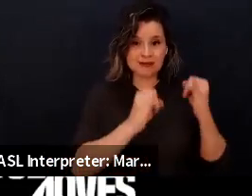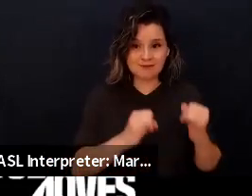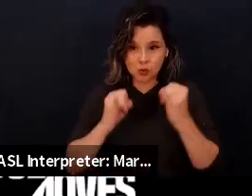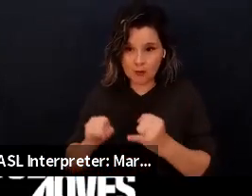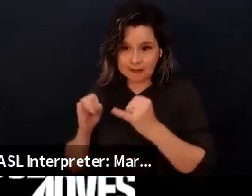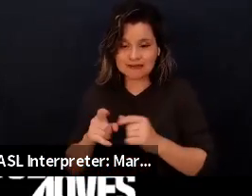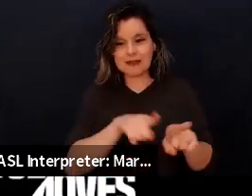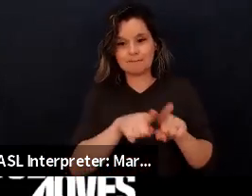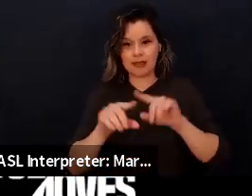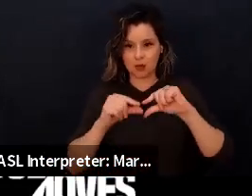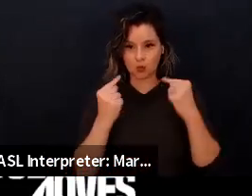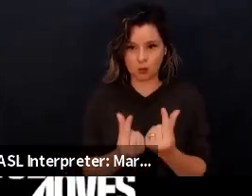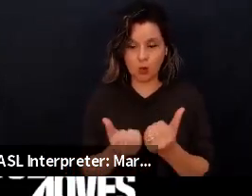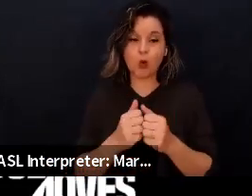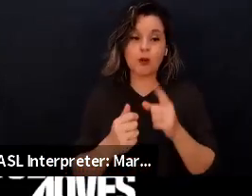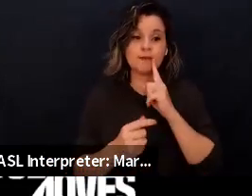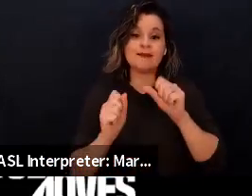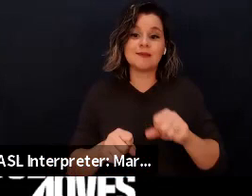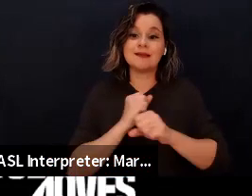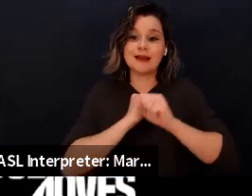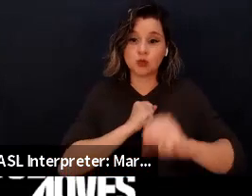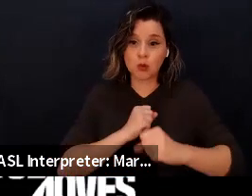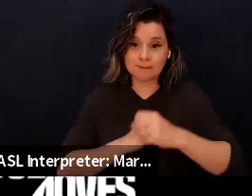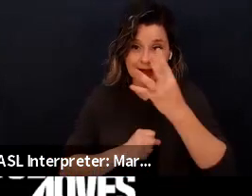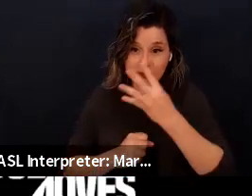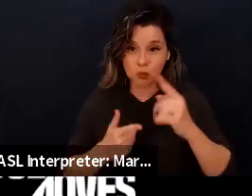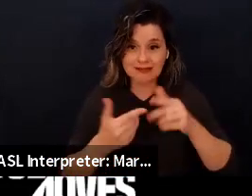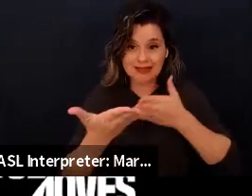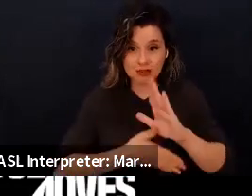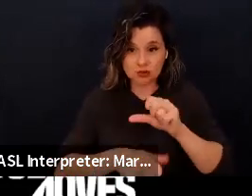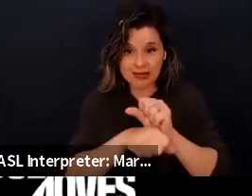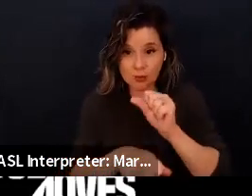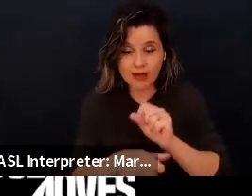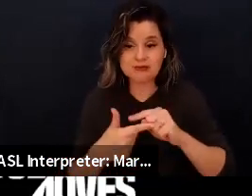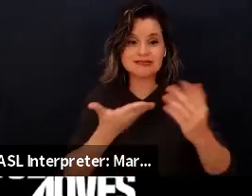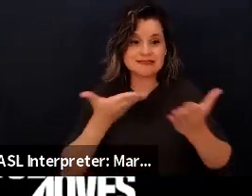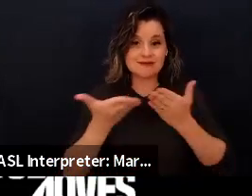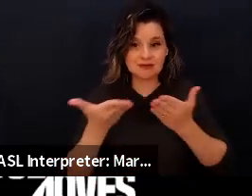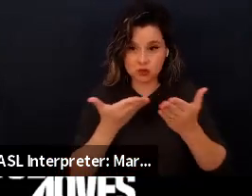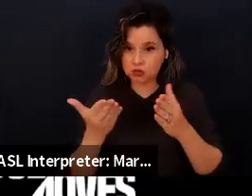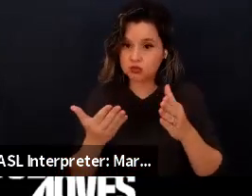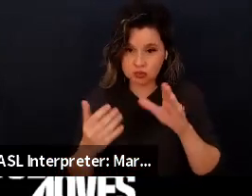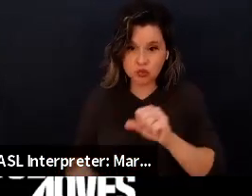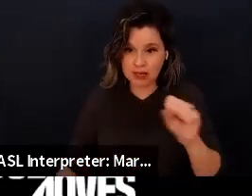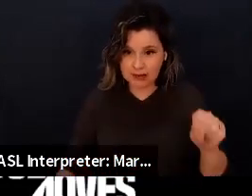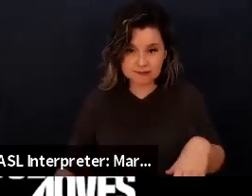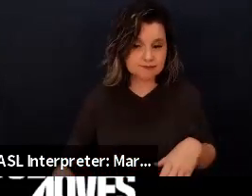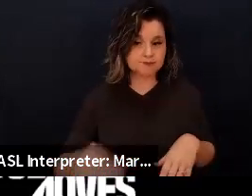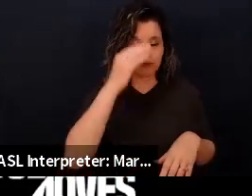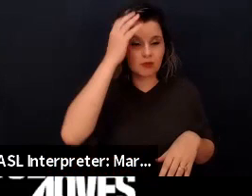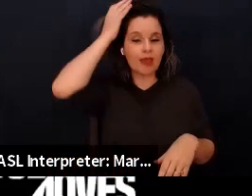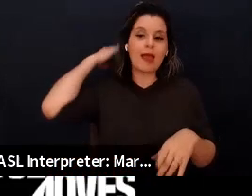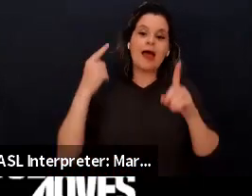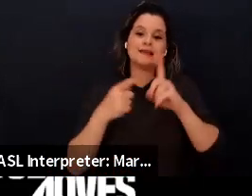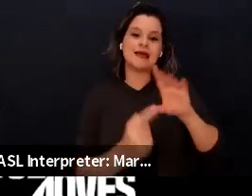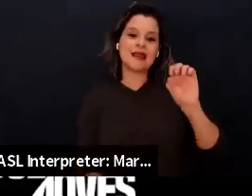grupo sobre posibles extensiones migratorias, derechos laborales y servicios sociales. Antes de llegar a